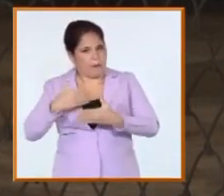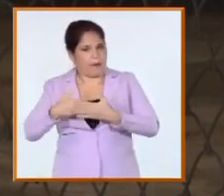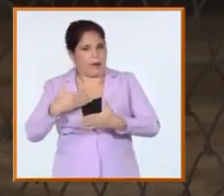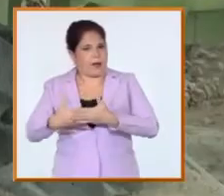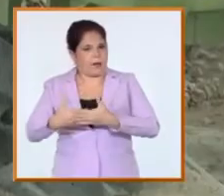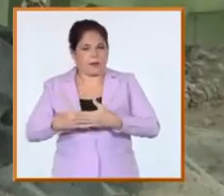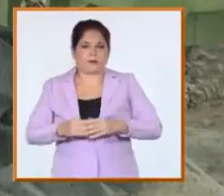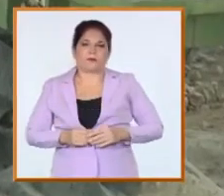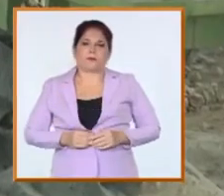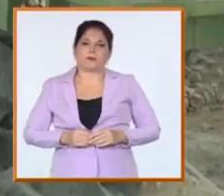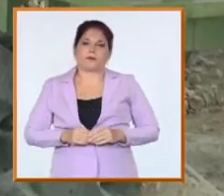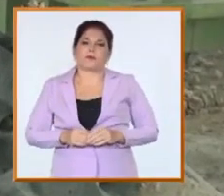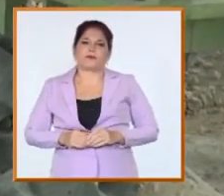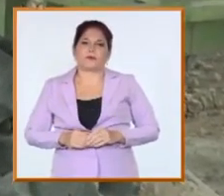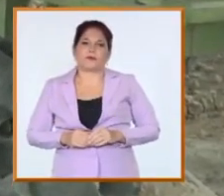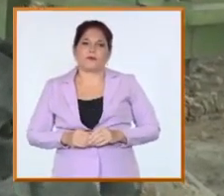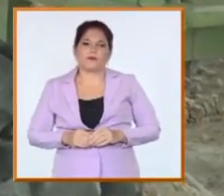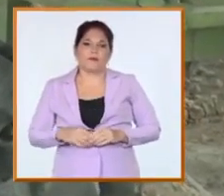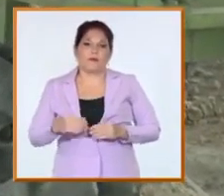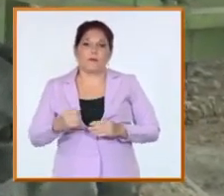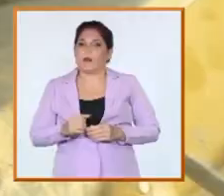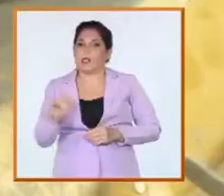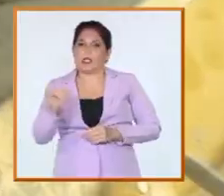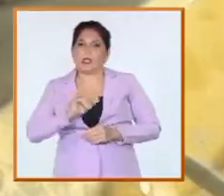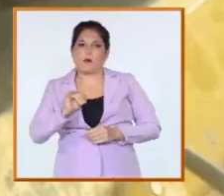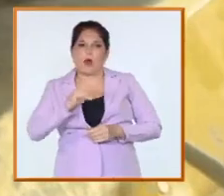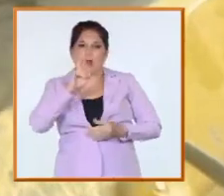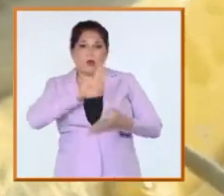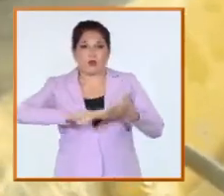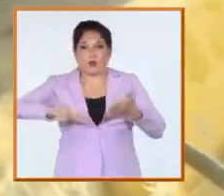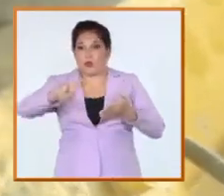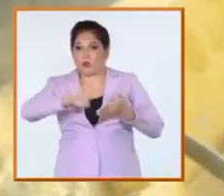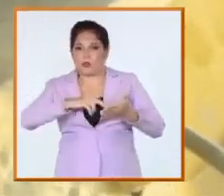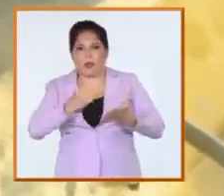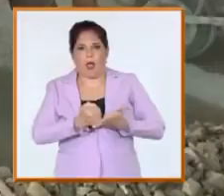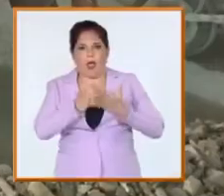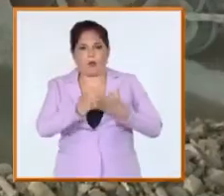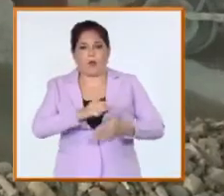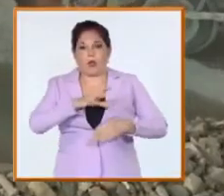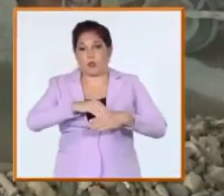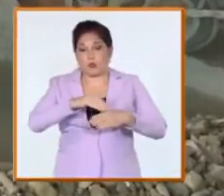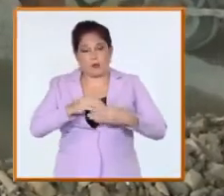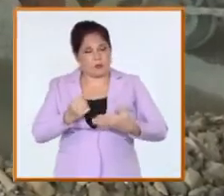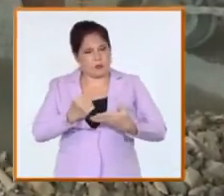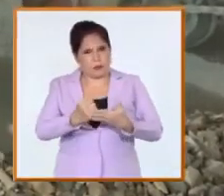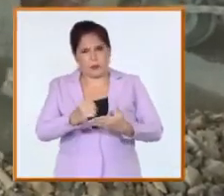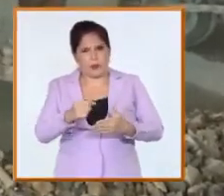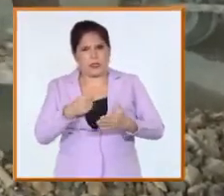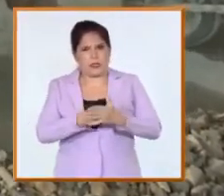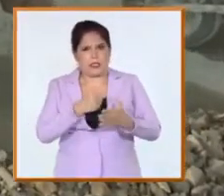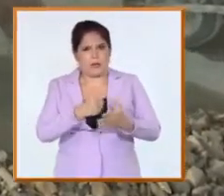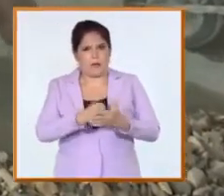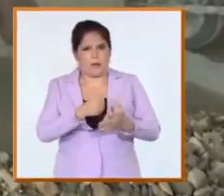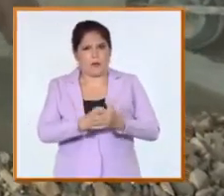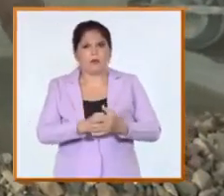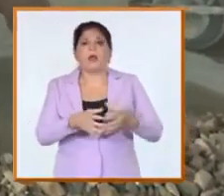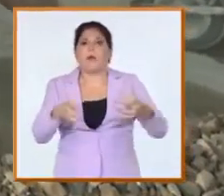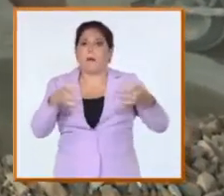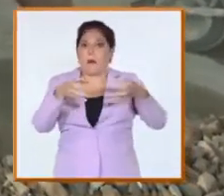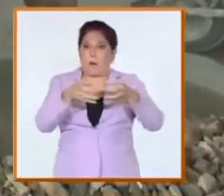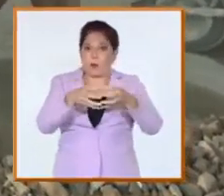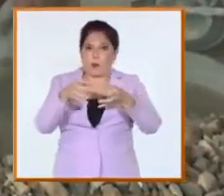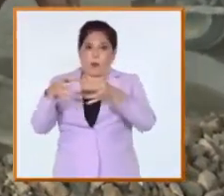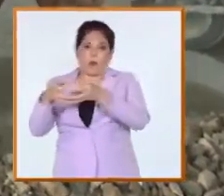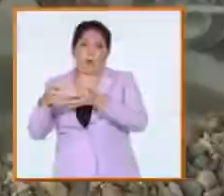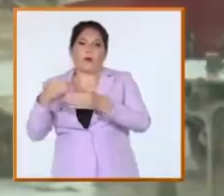del del territorio con la contribución de la agencia Suiza para el desarrollo y la cooperación cosude se impulsa la consolidación de más de